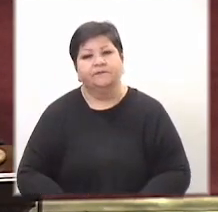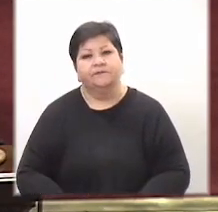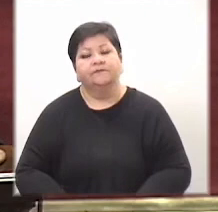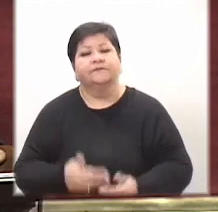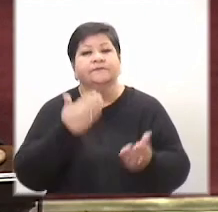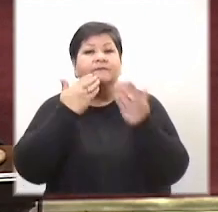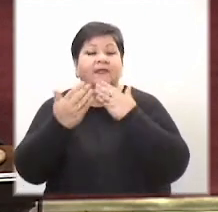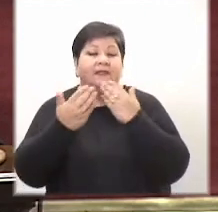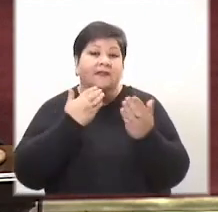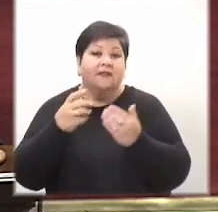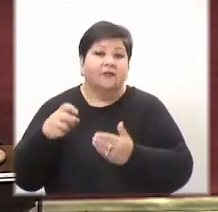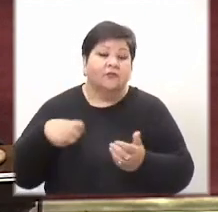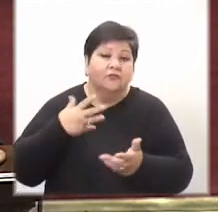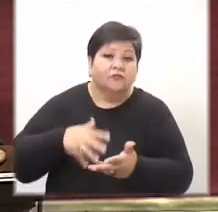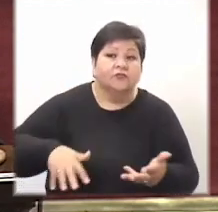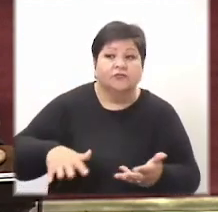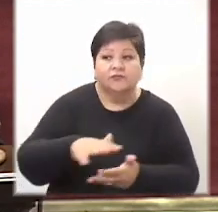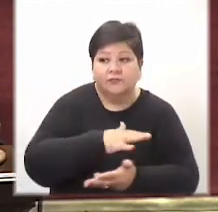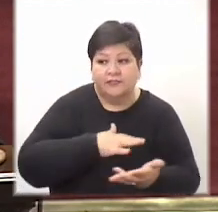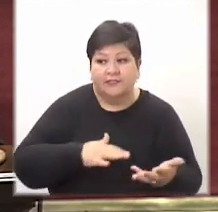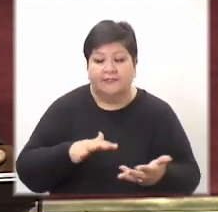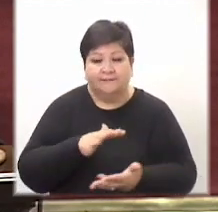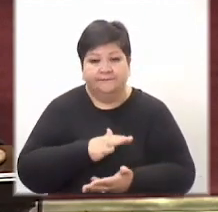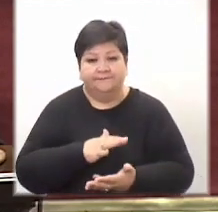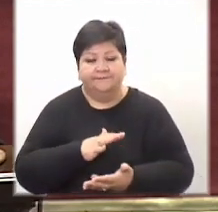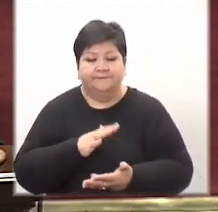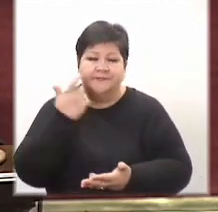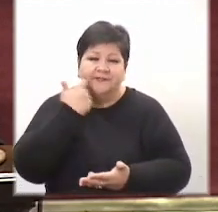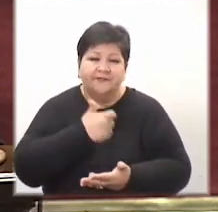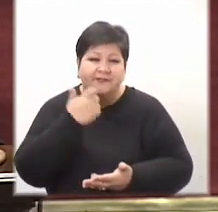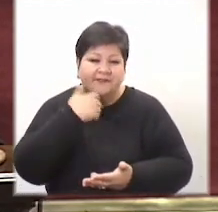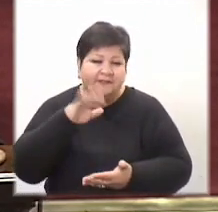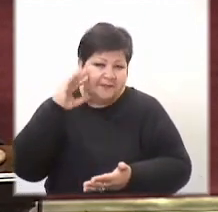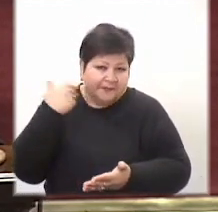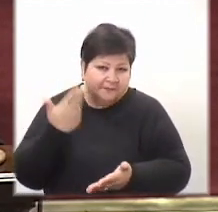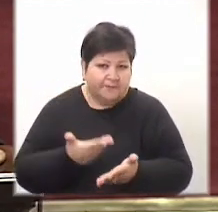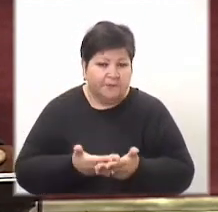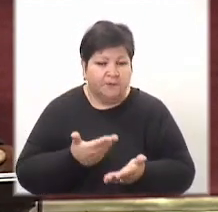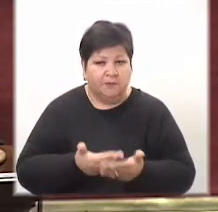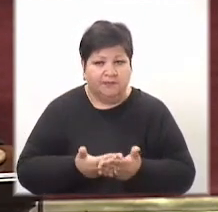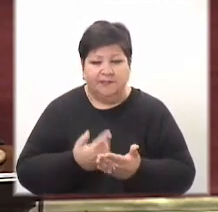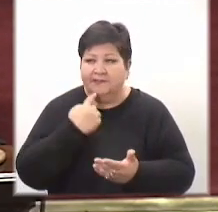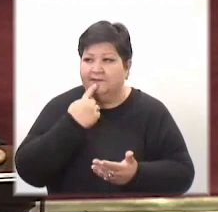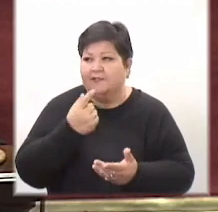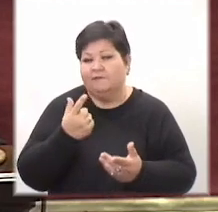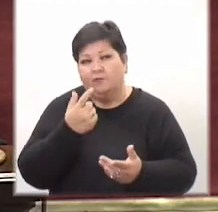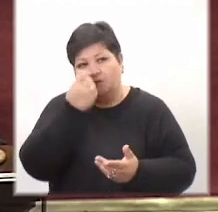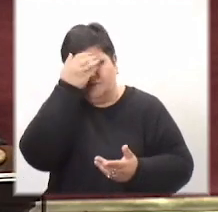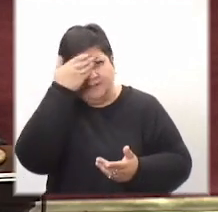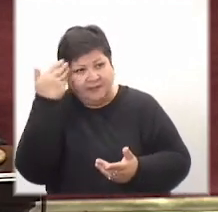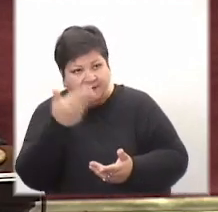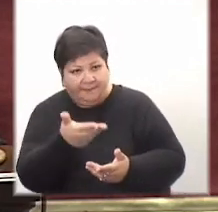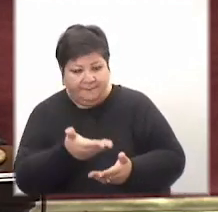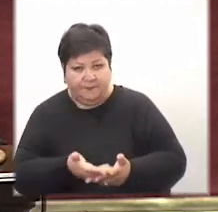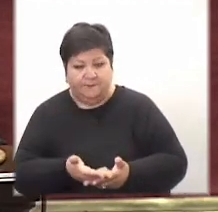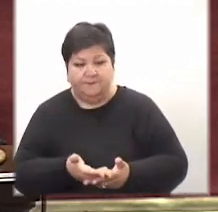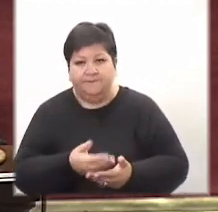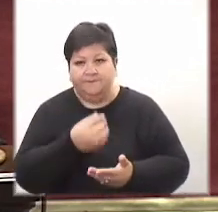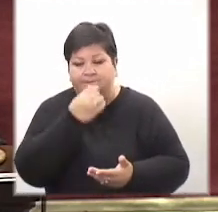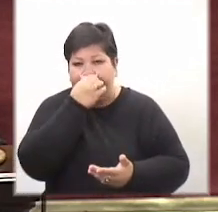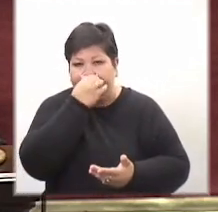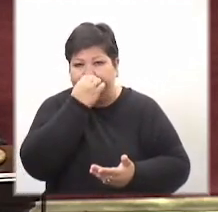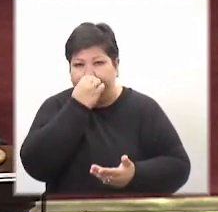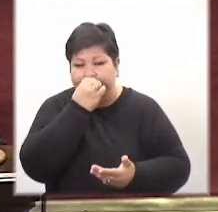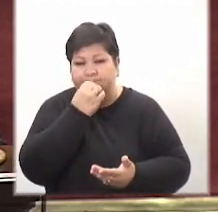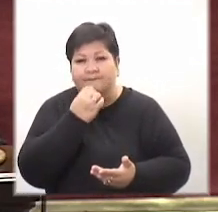del diálogo social y las faltas de propuestas a la cual mencionábamos de la oposición. Asimismo, es importante